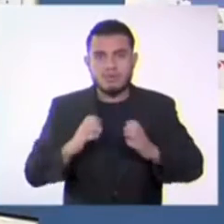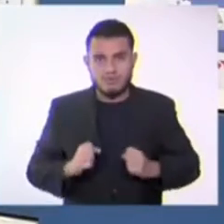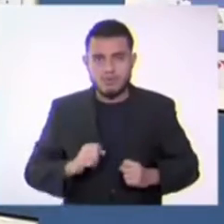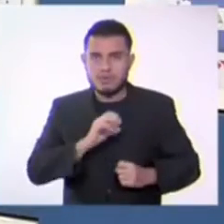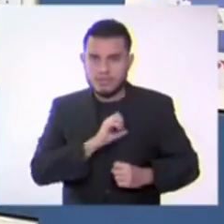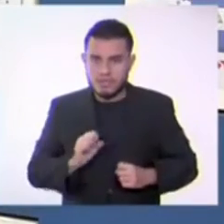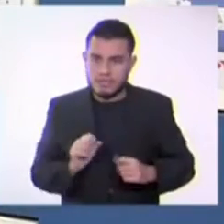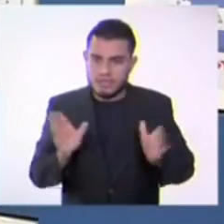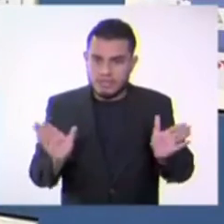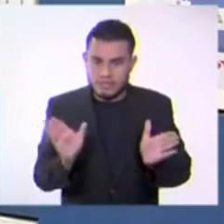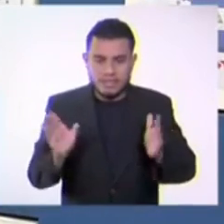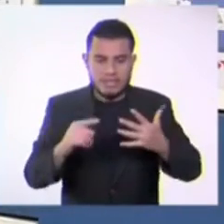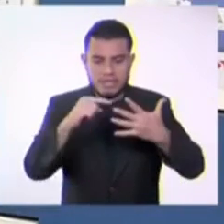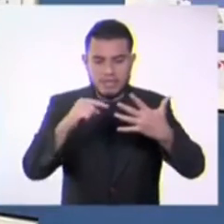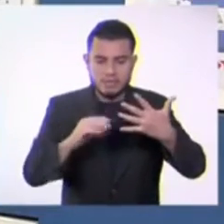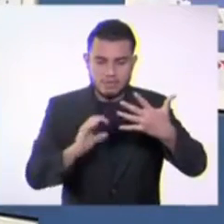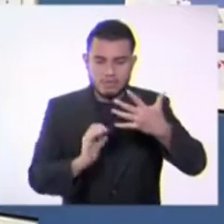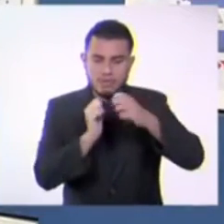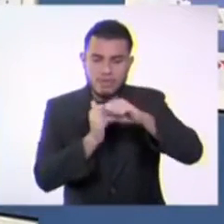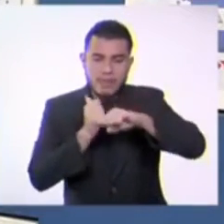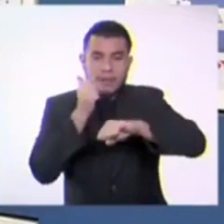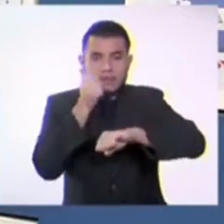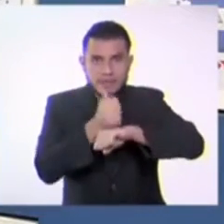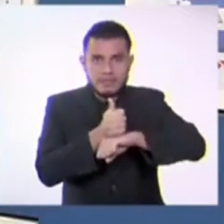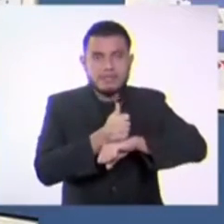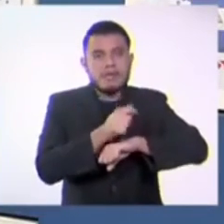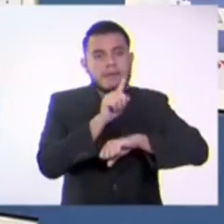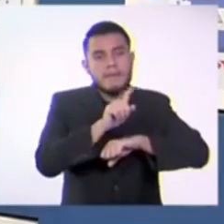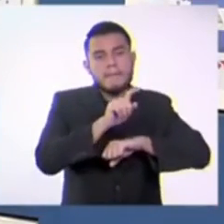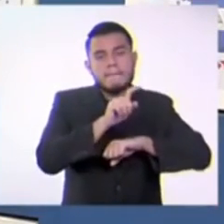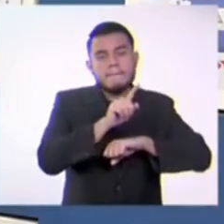la Constitución que fue sustentada en la de